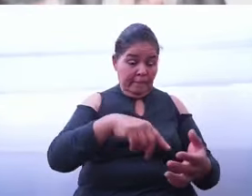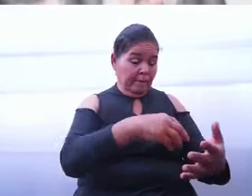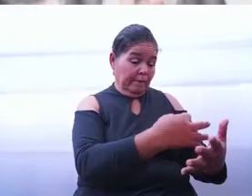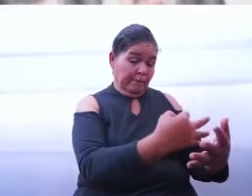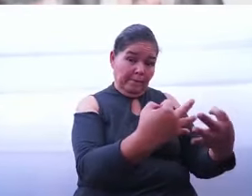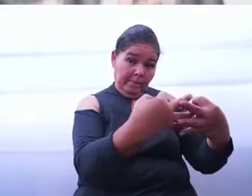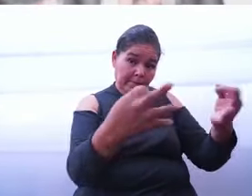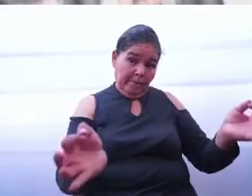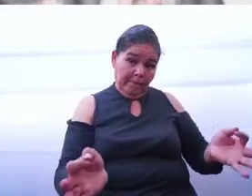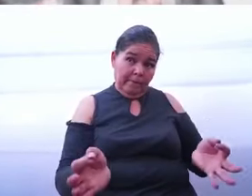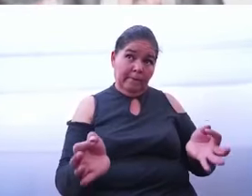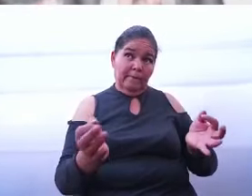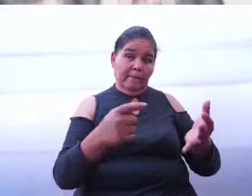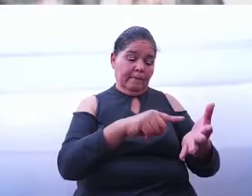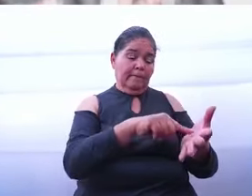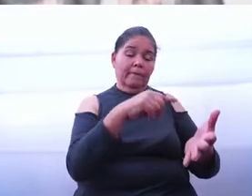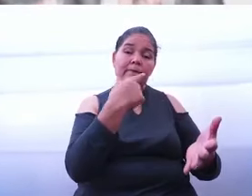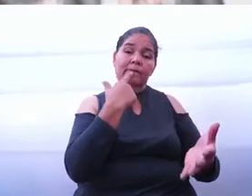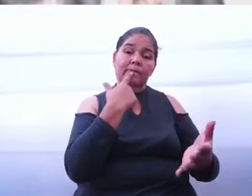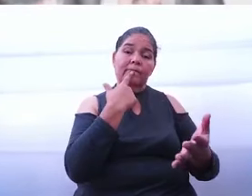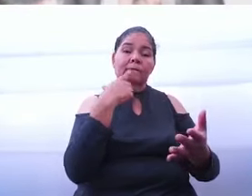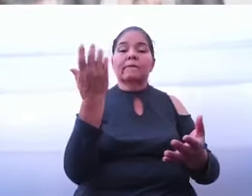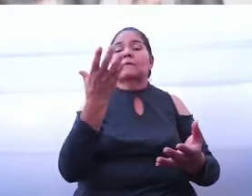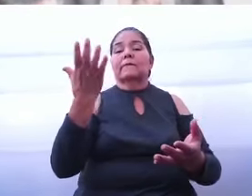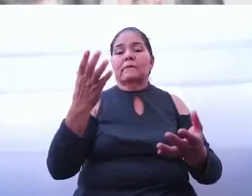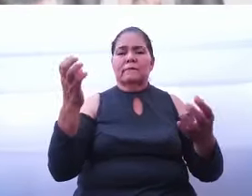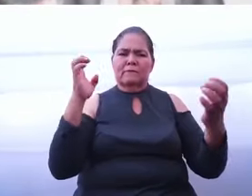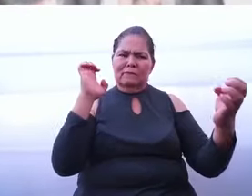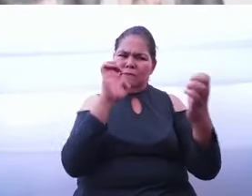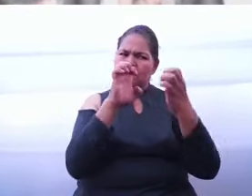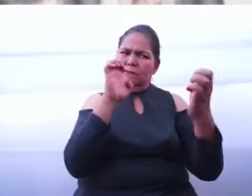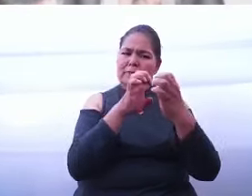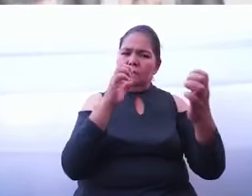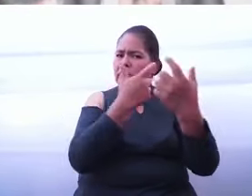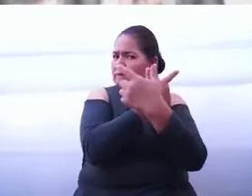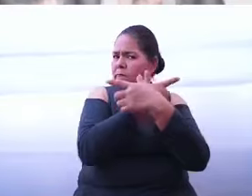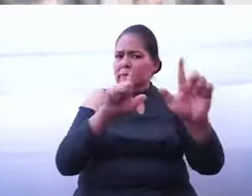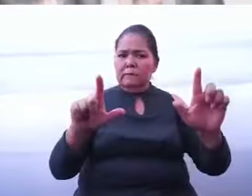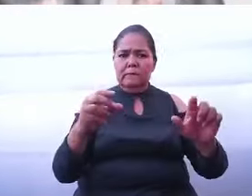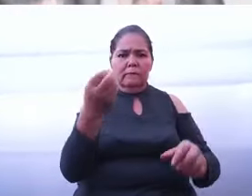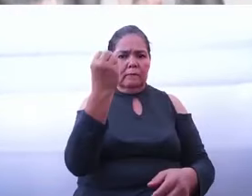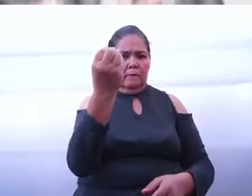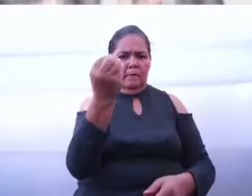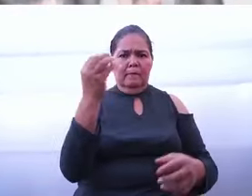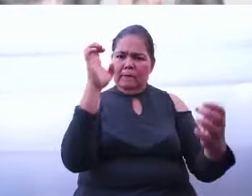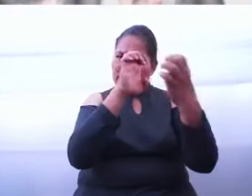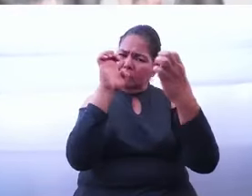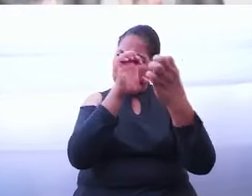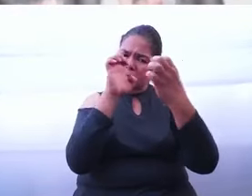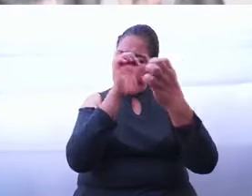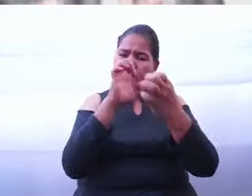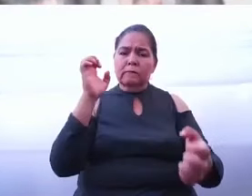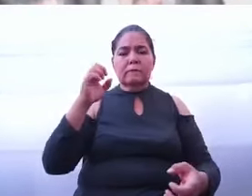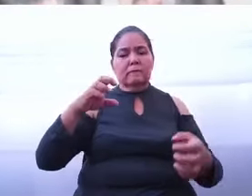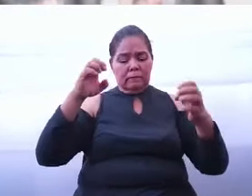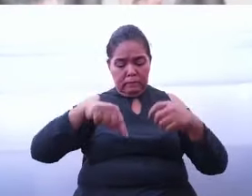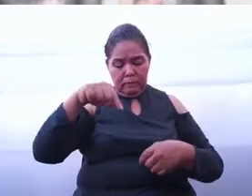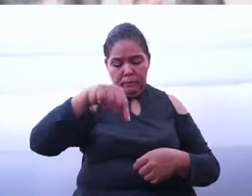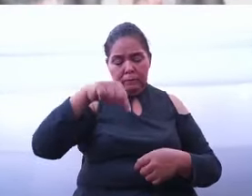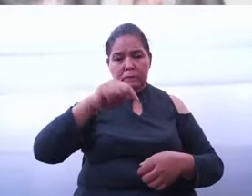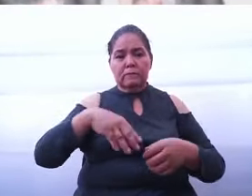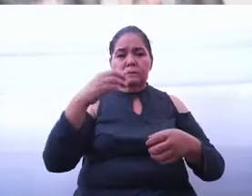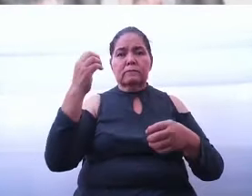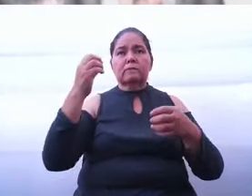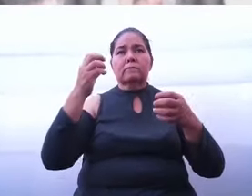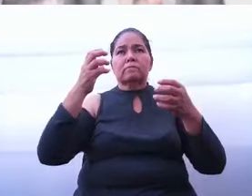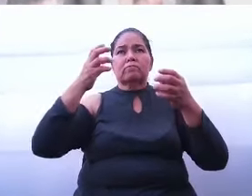En esta tierra de Celaya se han librado muchas batallas y hoy estamos aquí para librar una más. Pero